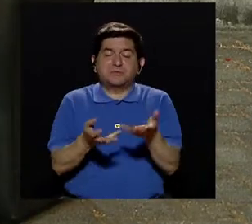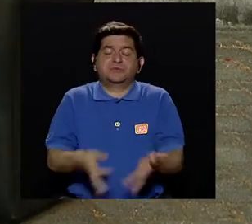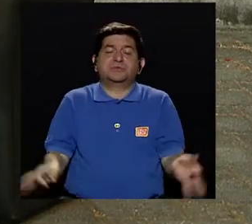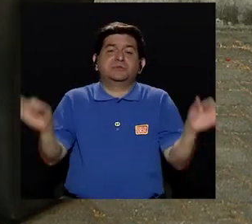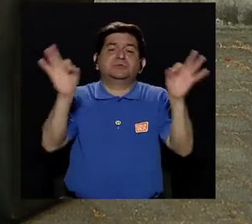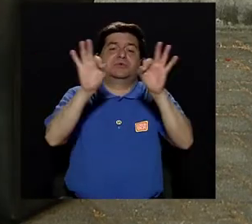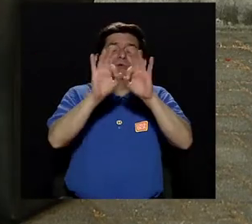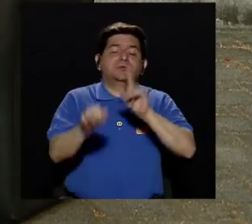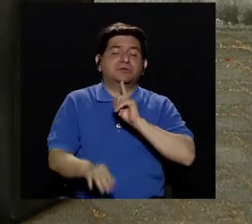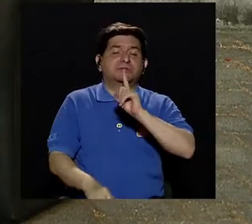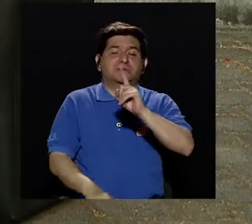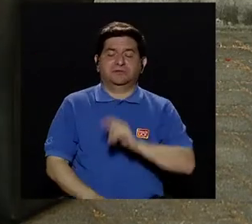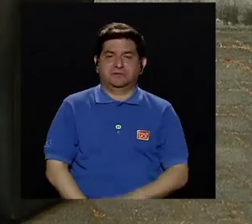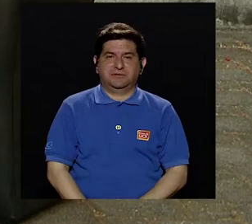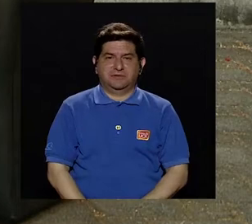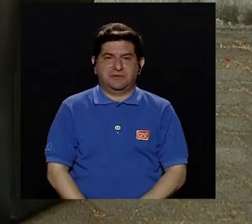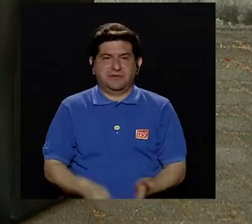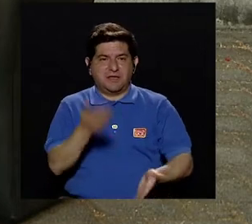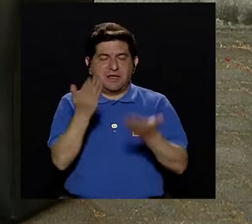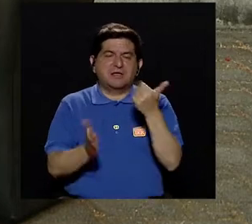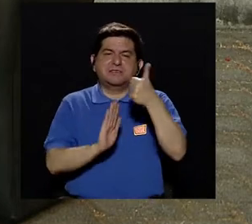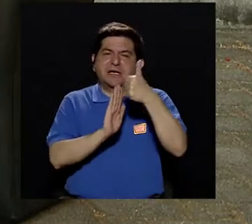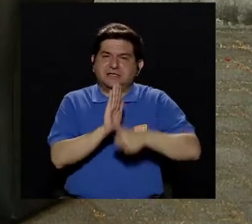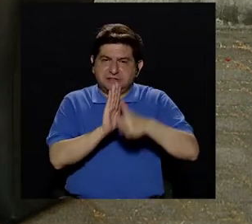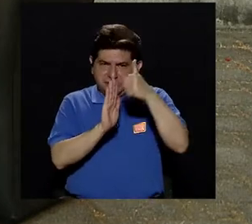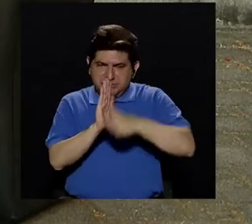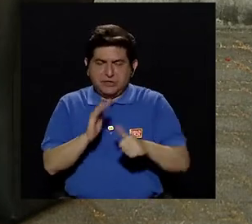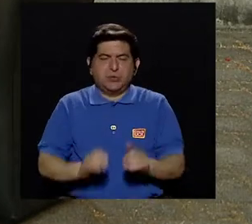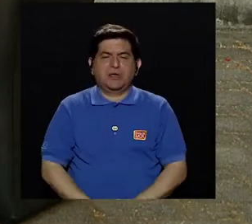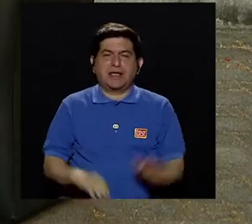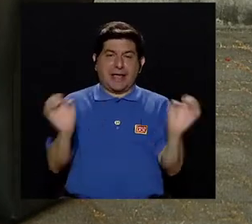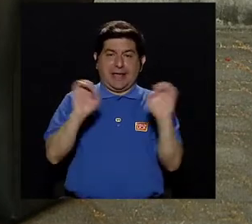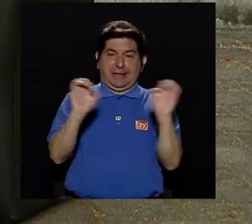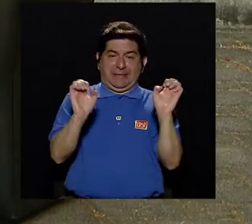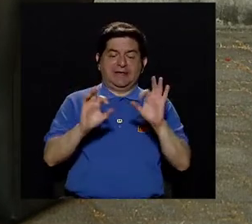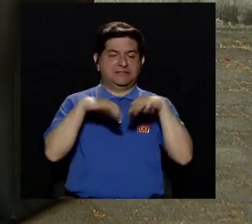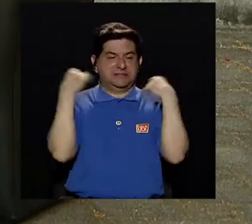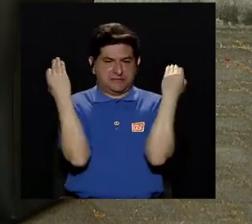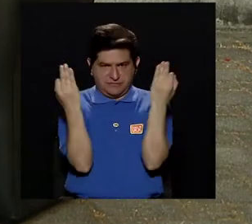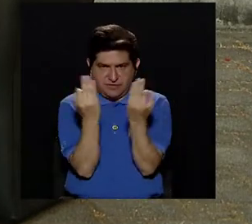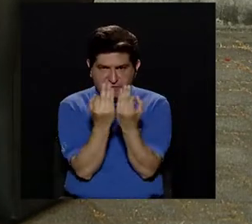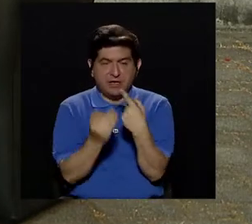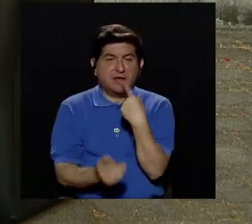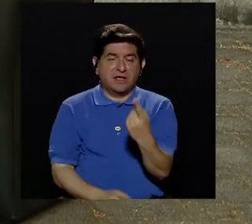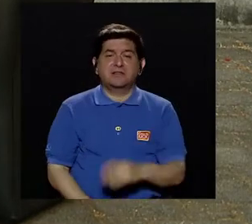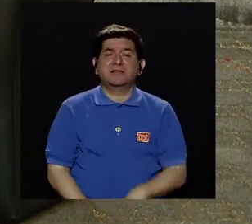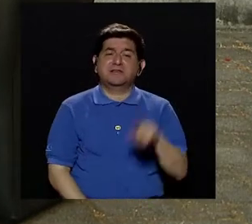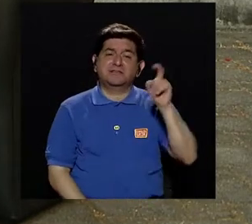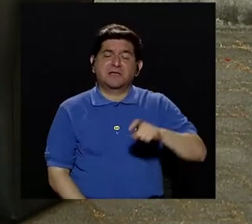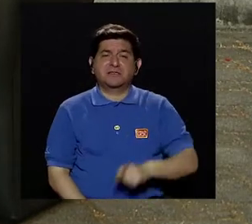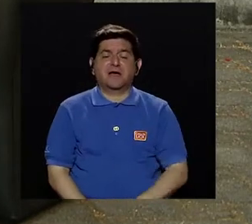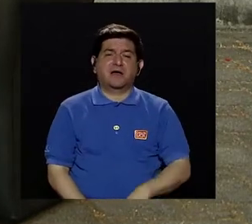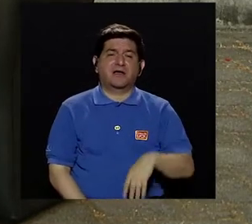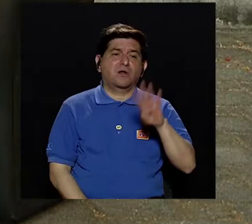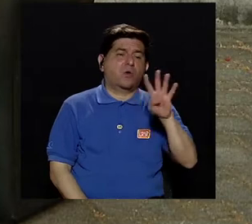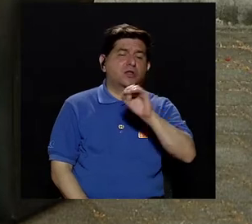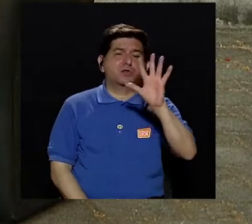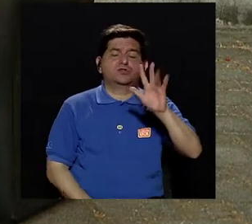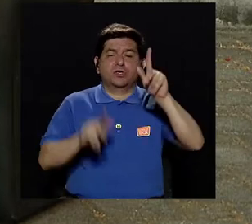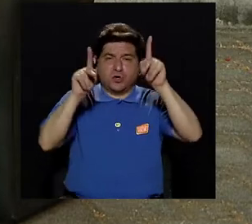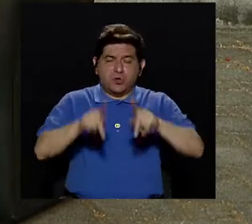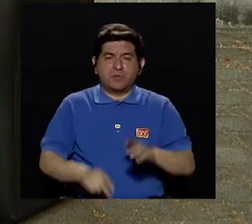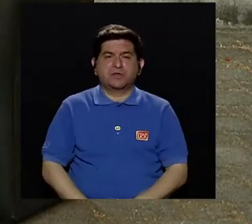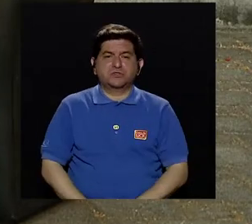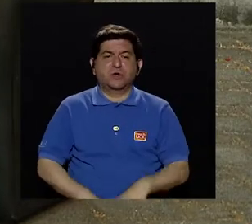es importante señalarles que de pronto hay una cirugía de emergencia de algún familiar y le dice, mire, necesito 4 o 5